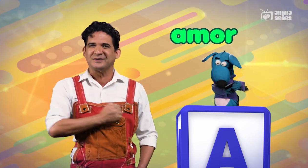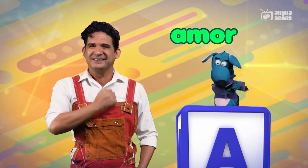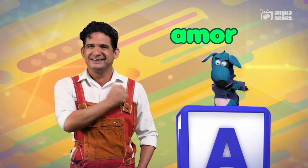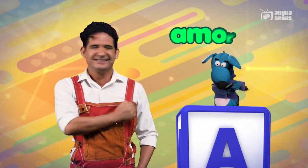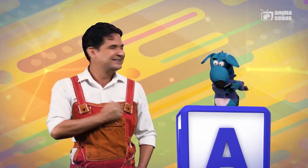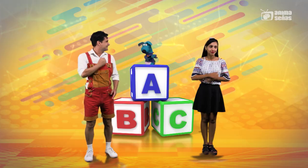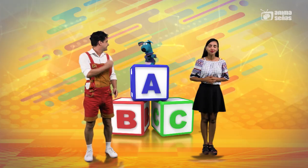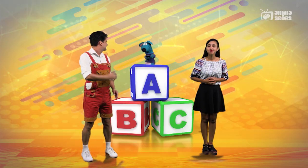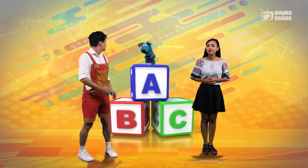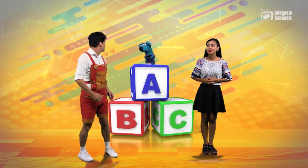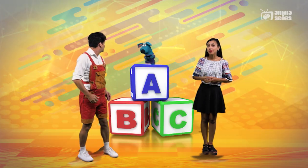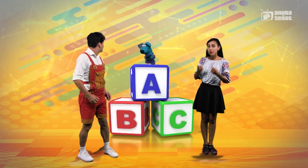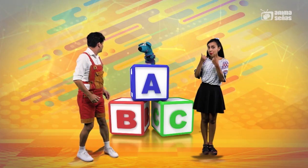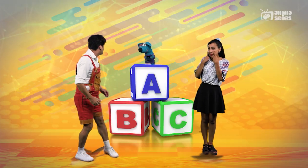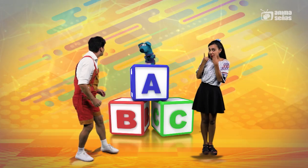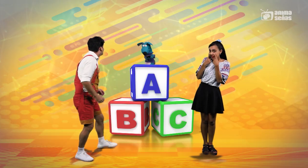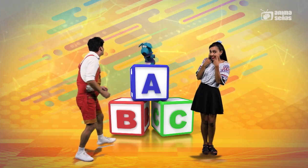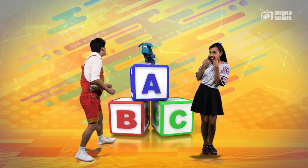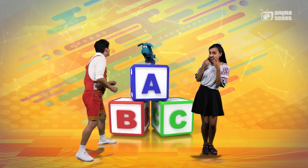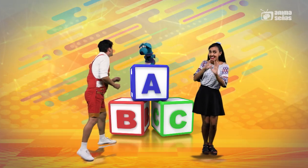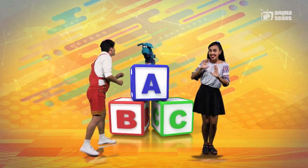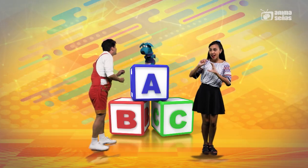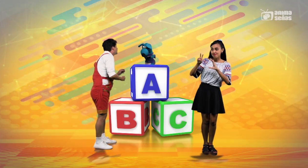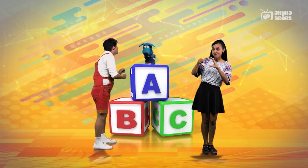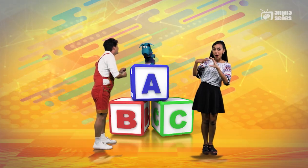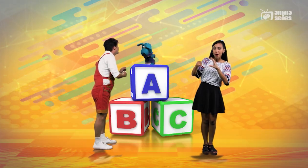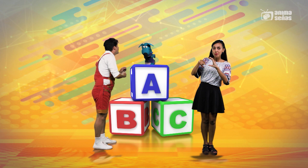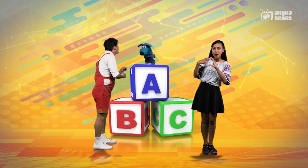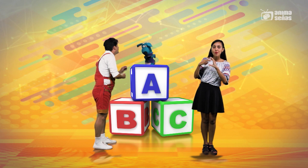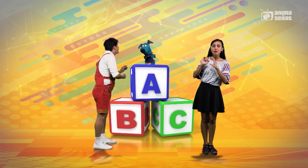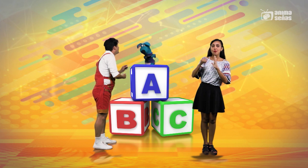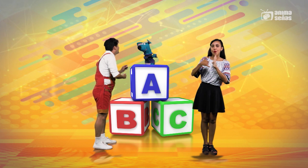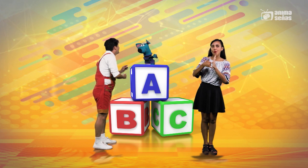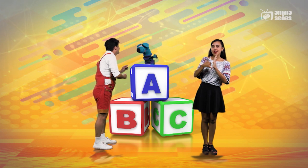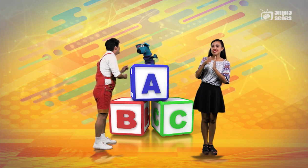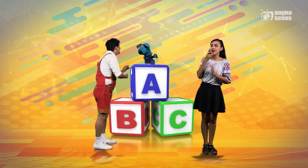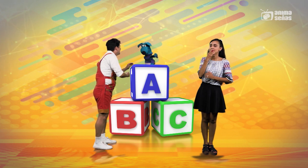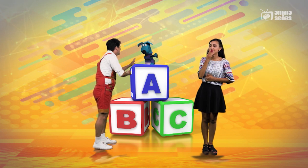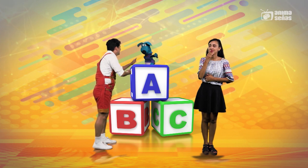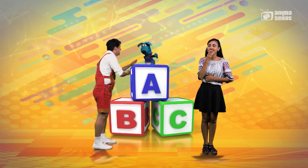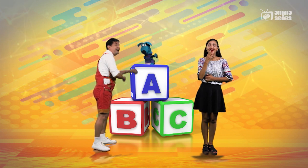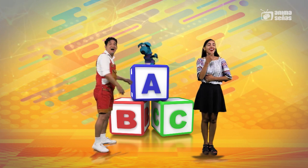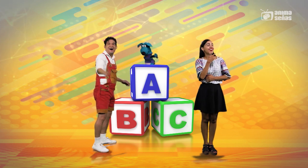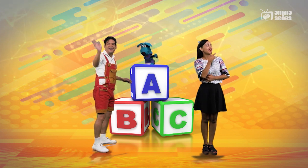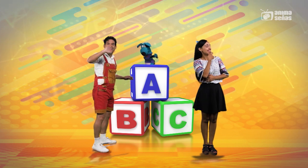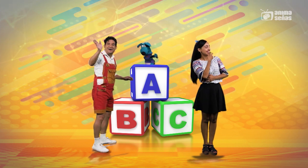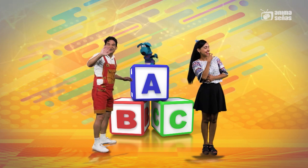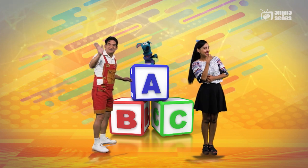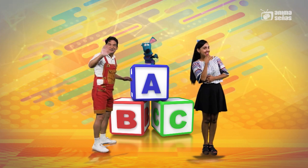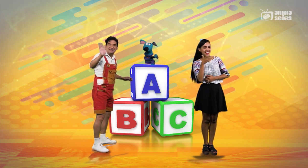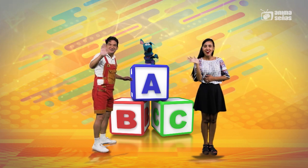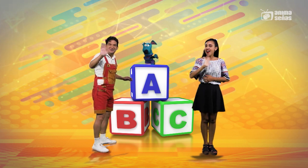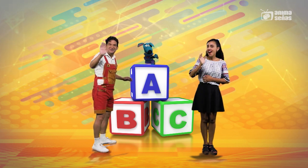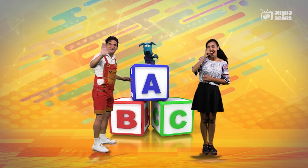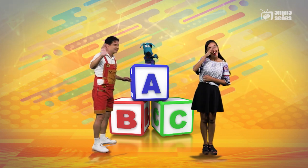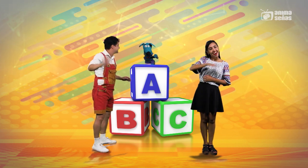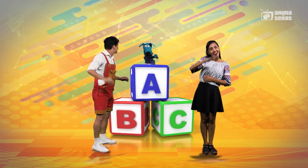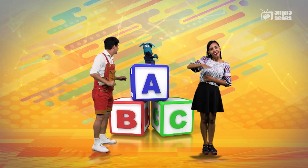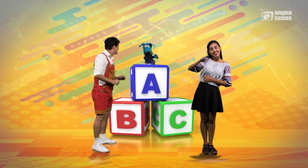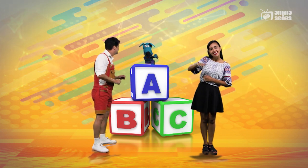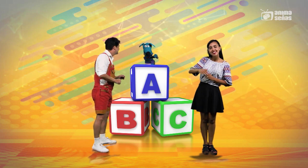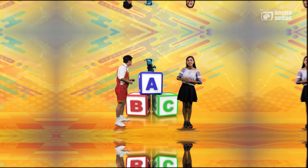amor. Ya se comunican con nosotros nuestros amigos por WhatsApp. ¡Hola, amigos! ¡Hola,